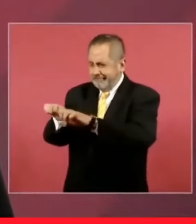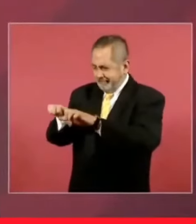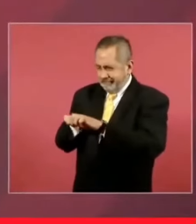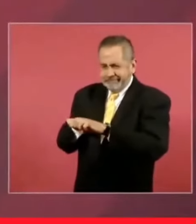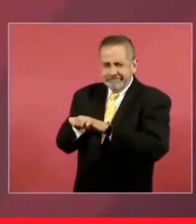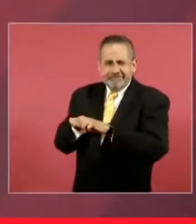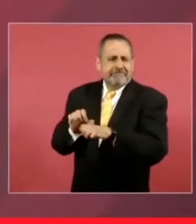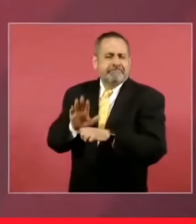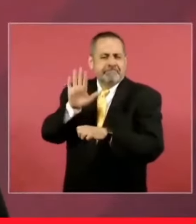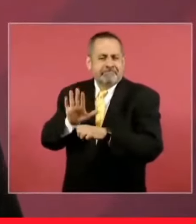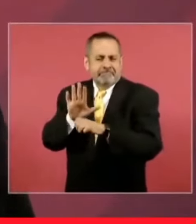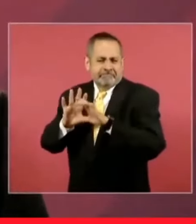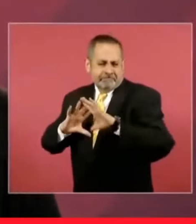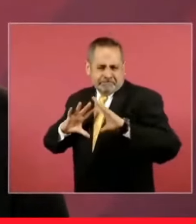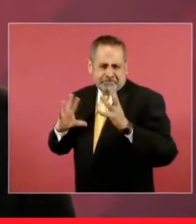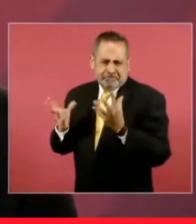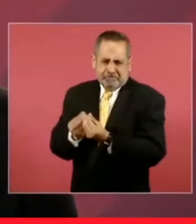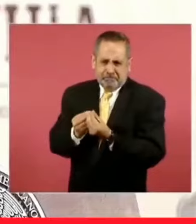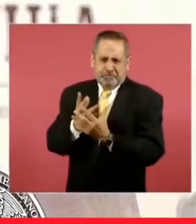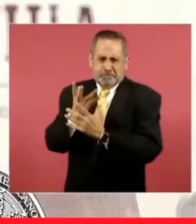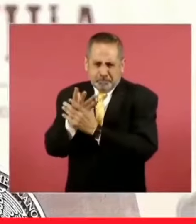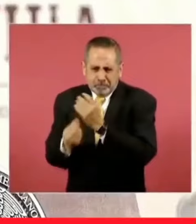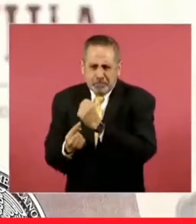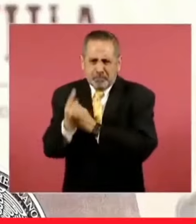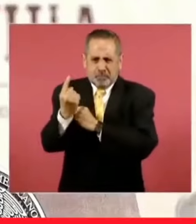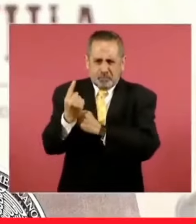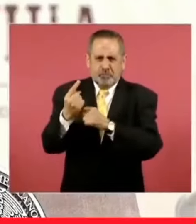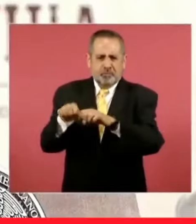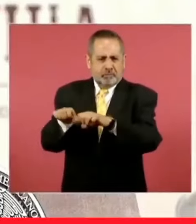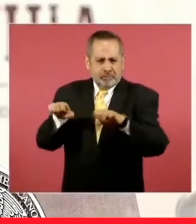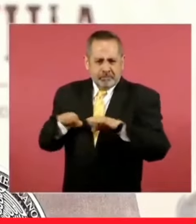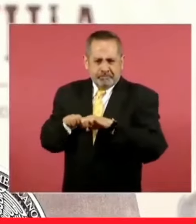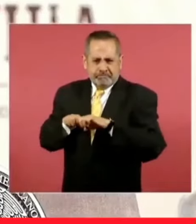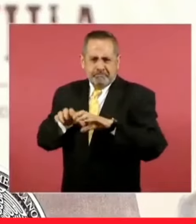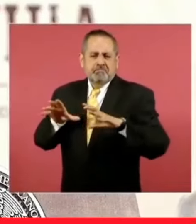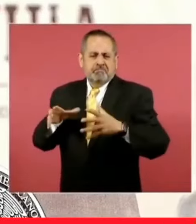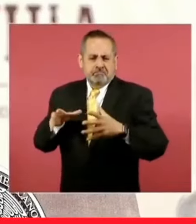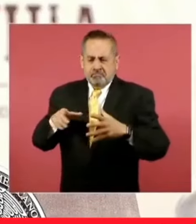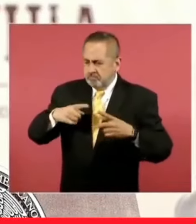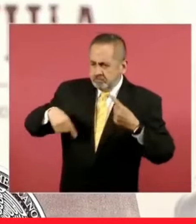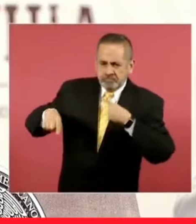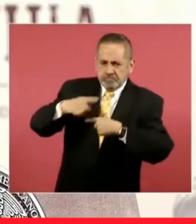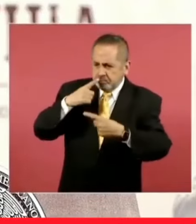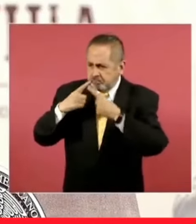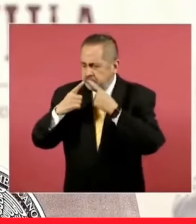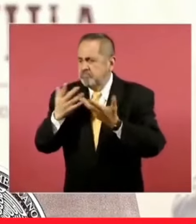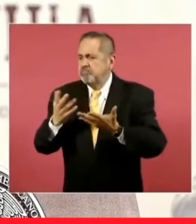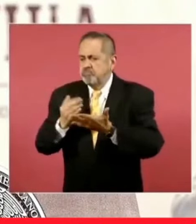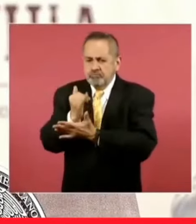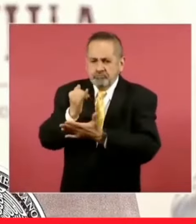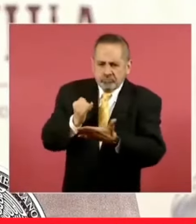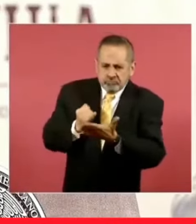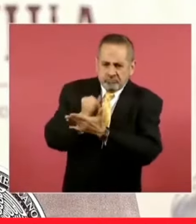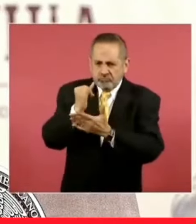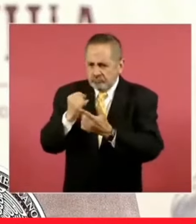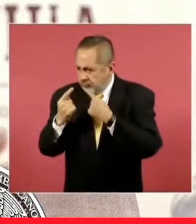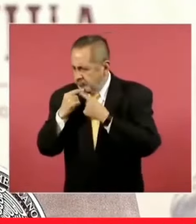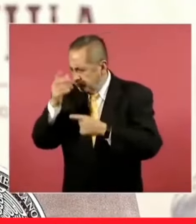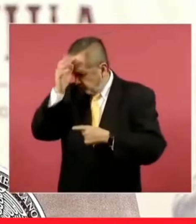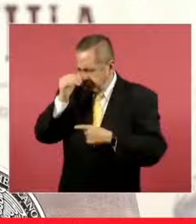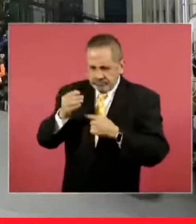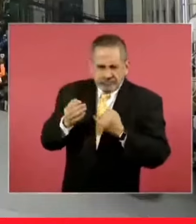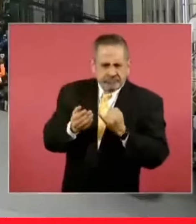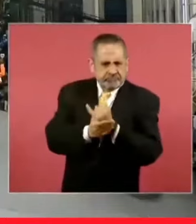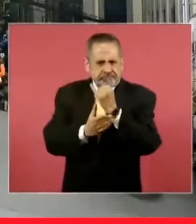dependencia, empresa, supervisión, tomando las decisiones que fueron necesarias tomar en el